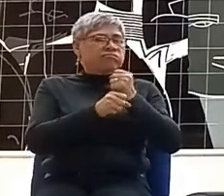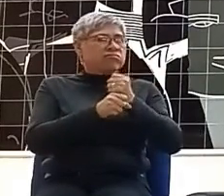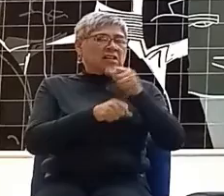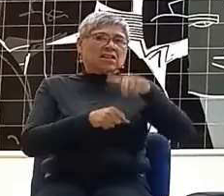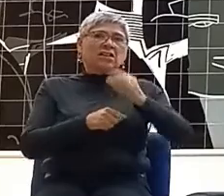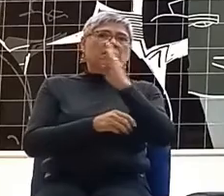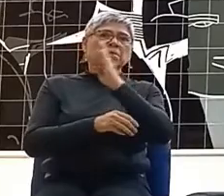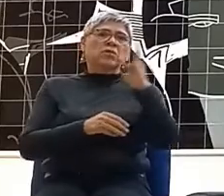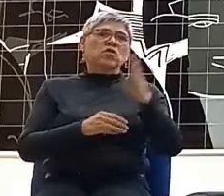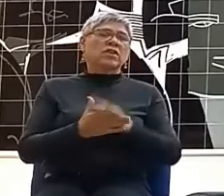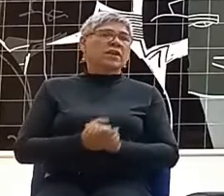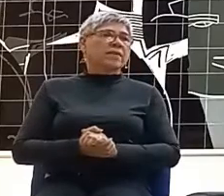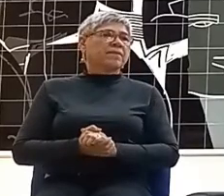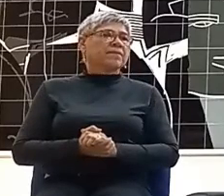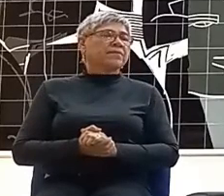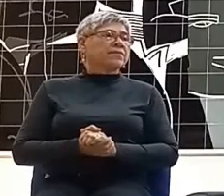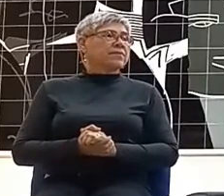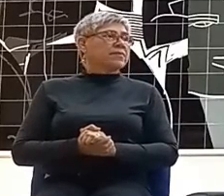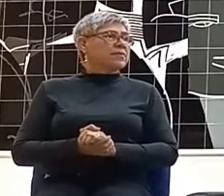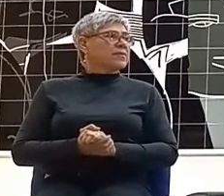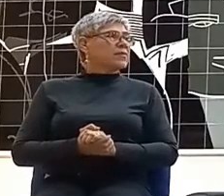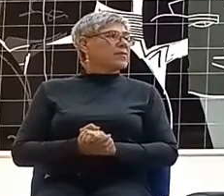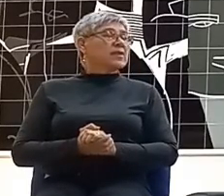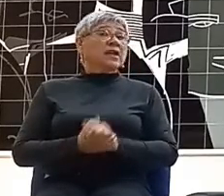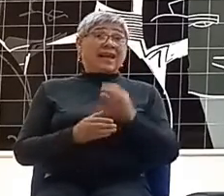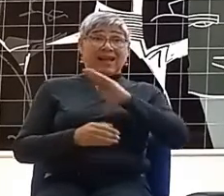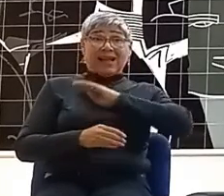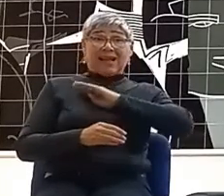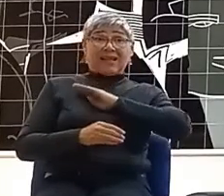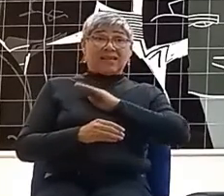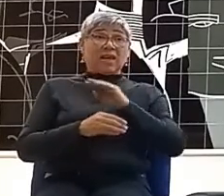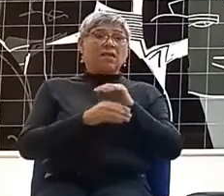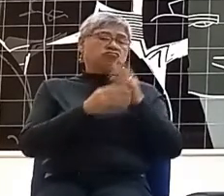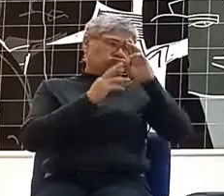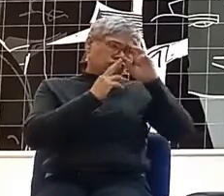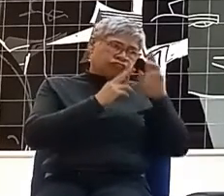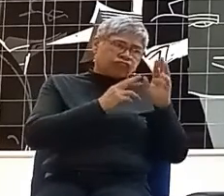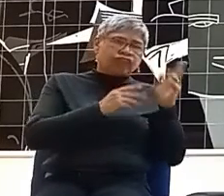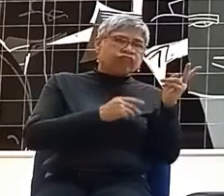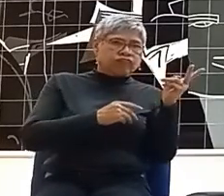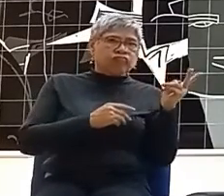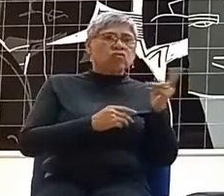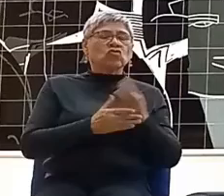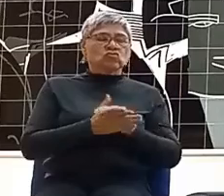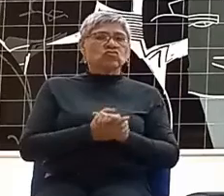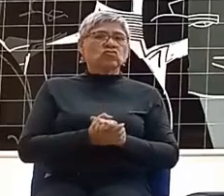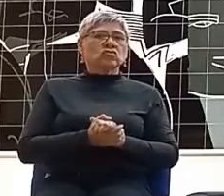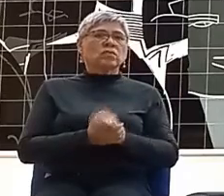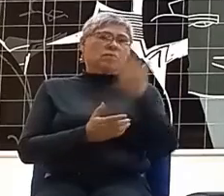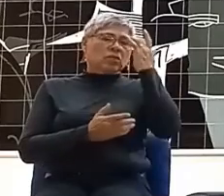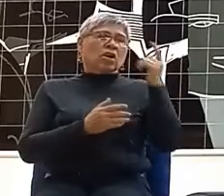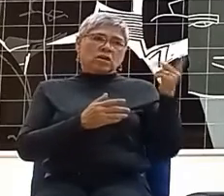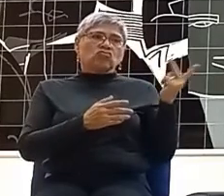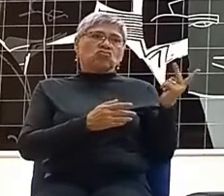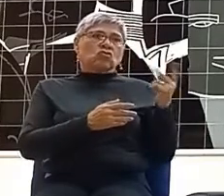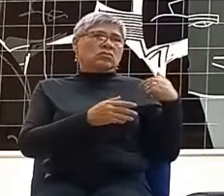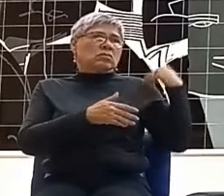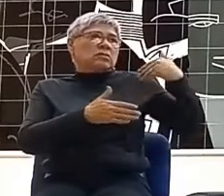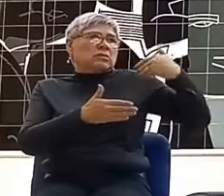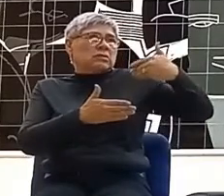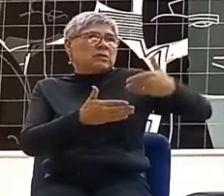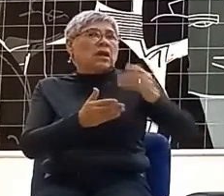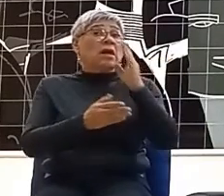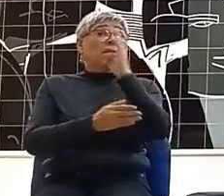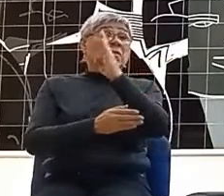Entonces, la Alcaldía Municipal de Pereira, gobierno de la ciudad, la Secretaría de Cultura de Pereira y la